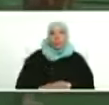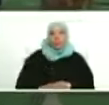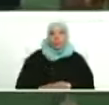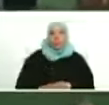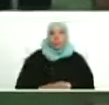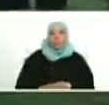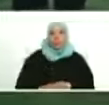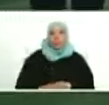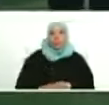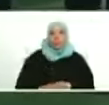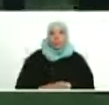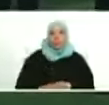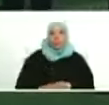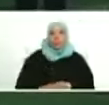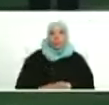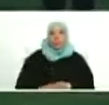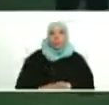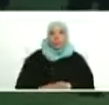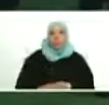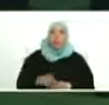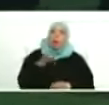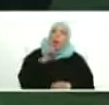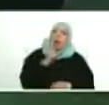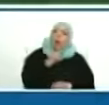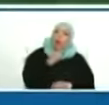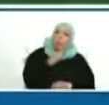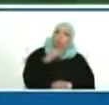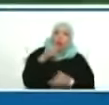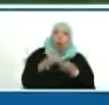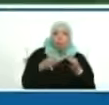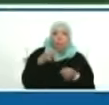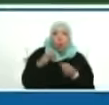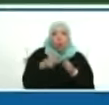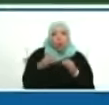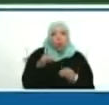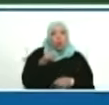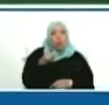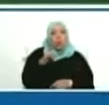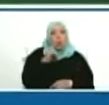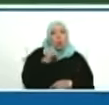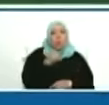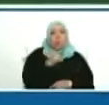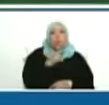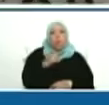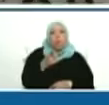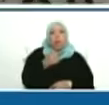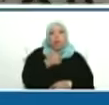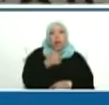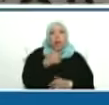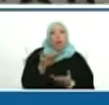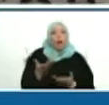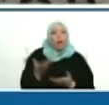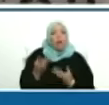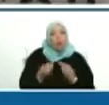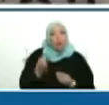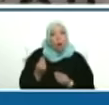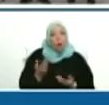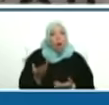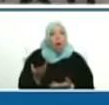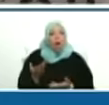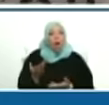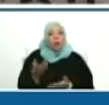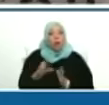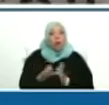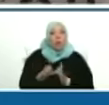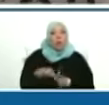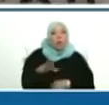Estoy escuchando, lo único que no dijiste tu nombre, explicaste muy bien todo, pero no me explicaste quién eres tú, cuál es tu nombre. De verdad